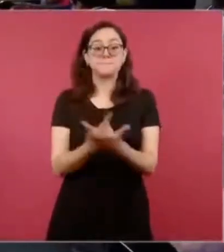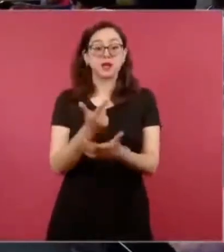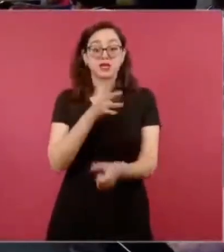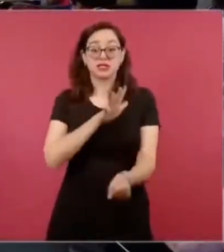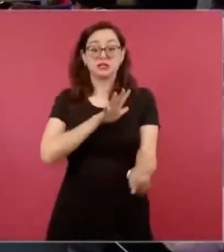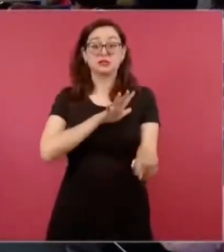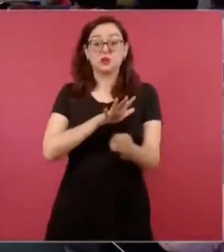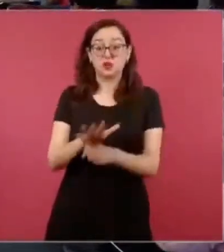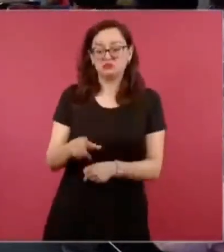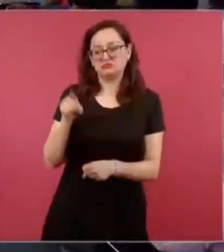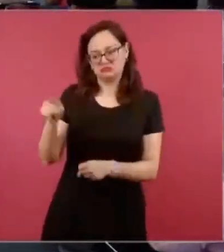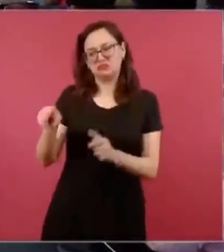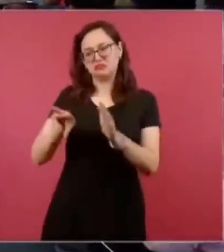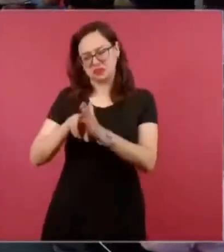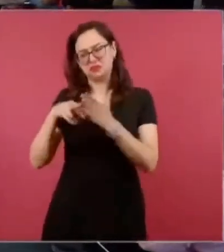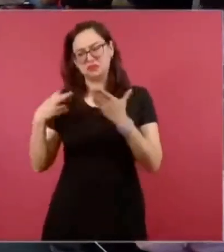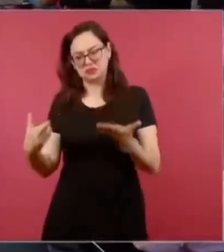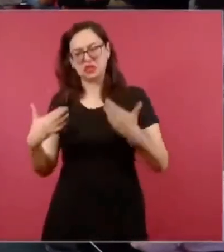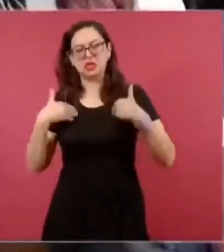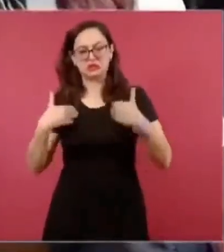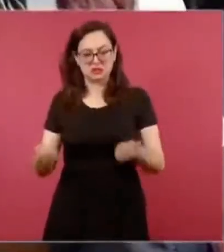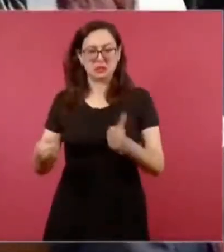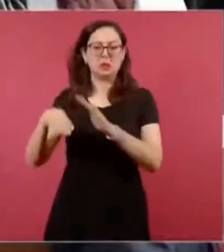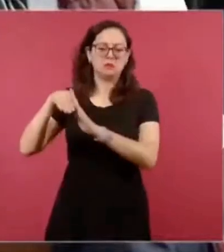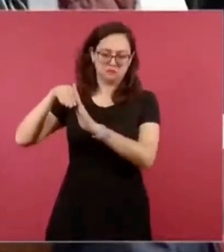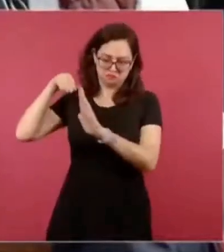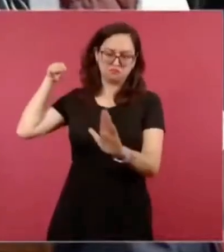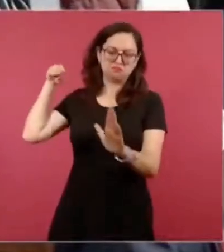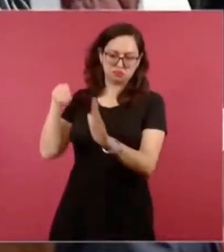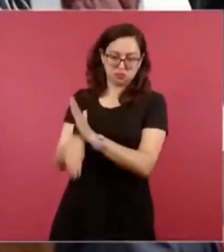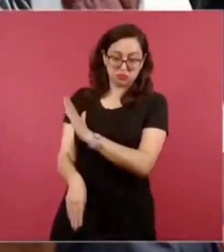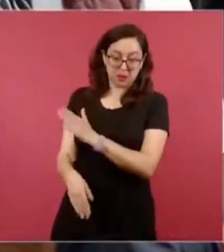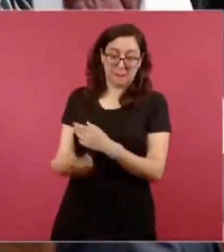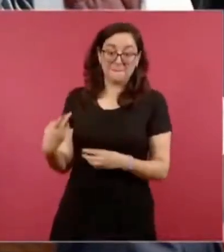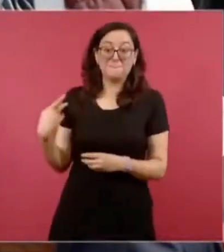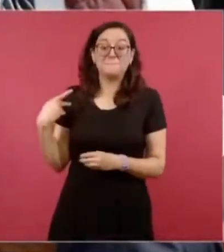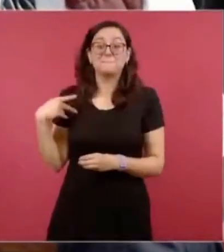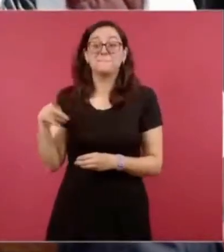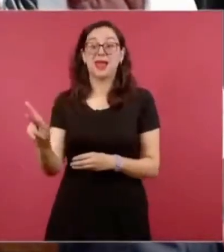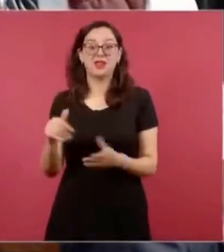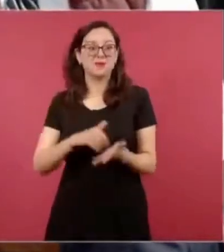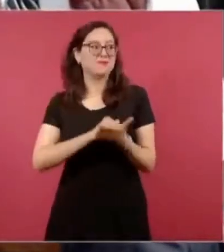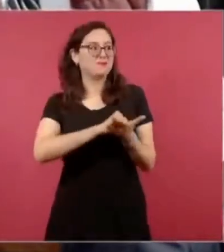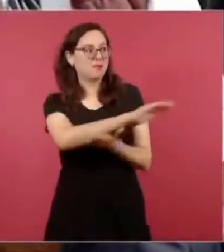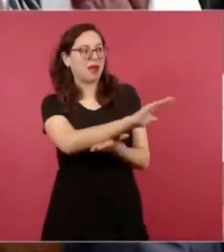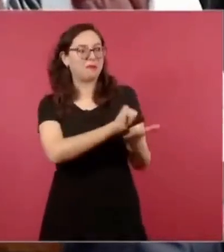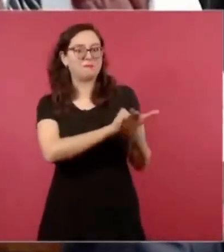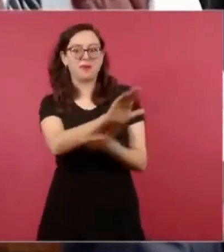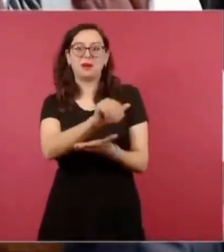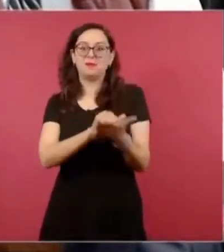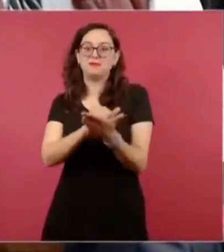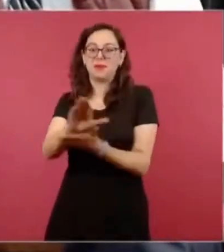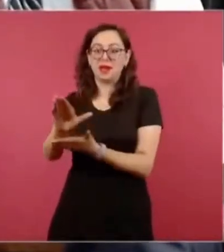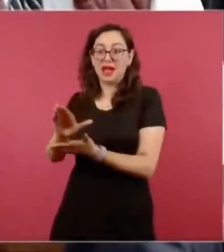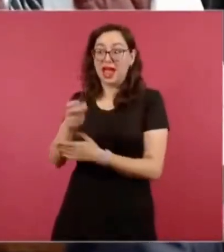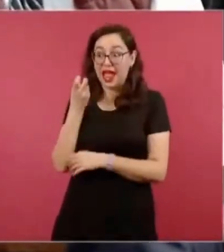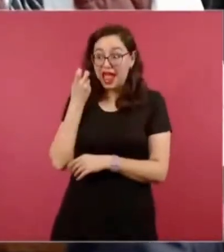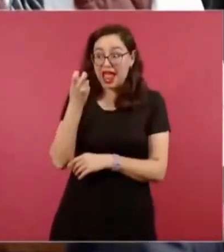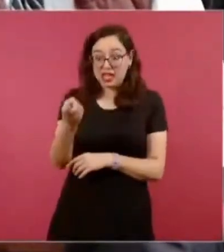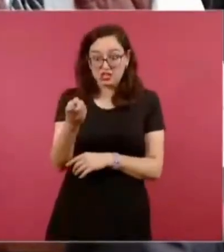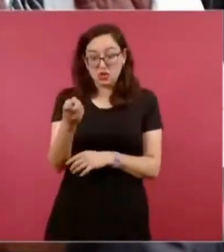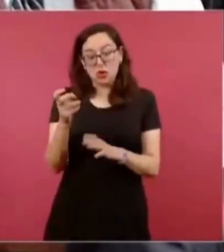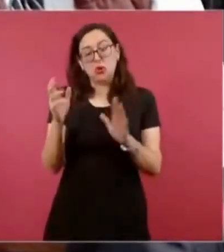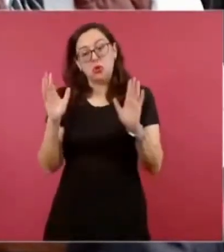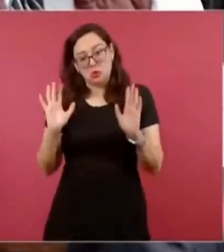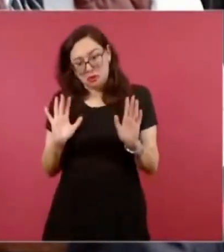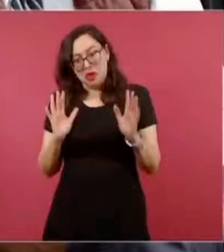vive la revista Proceso es la forma en la que están, entre comillas, liquidando a los trabajadores de la empresa.